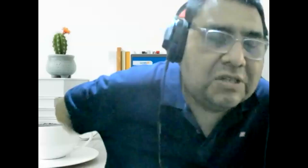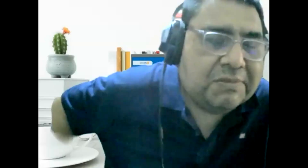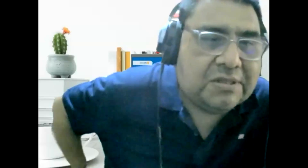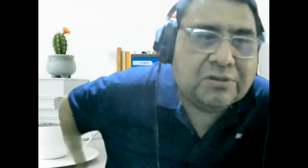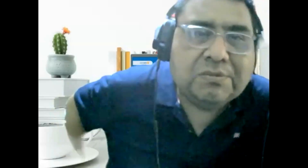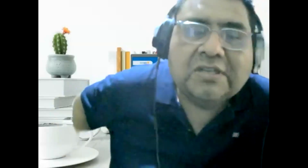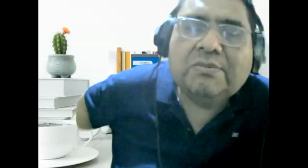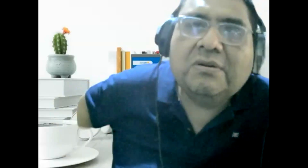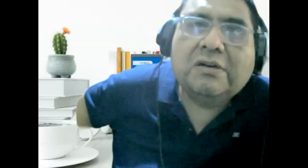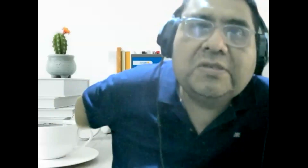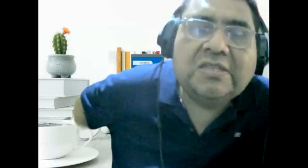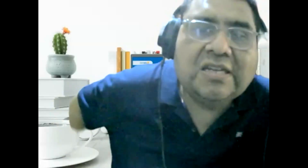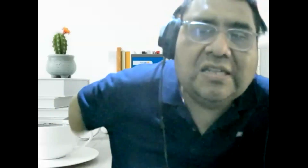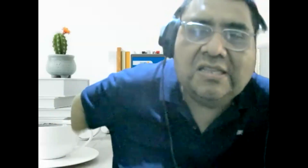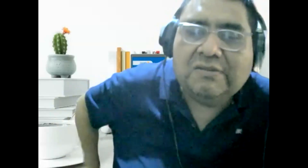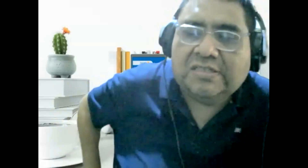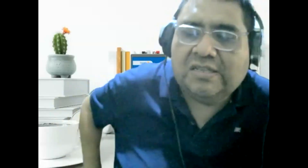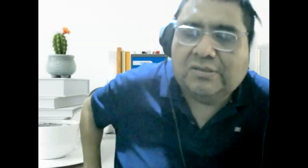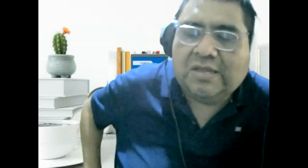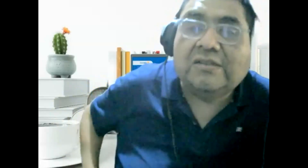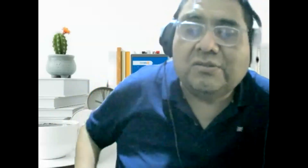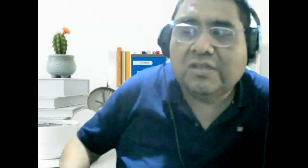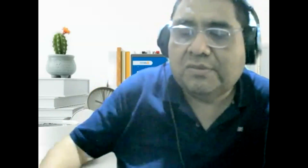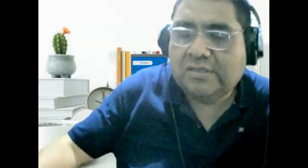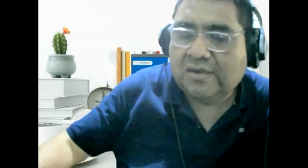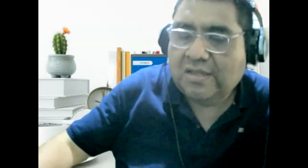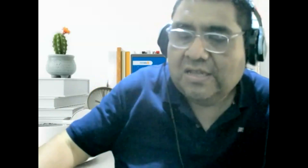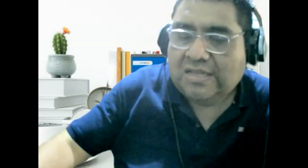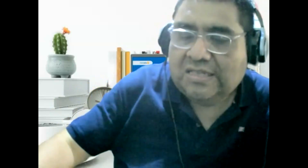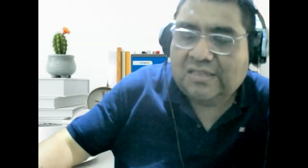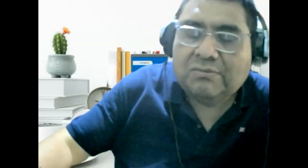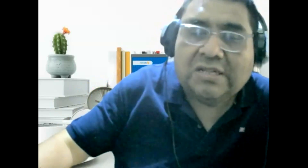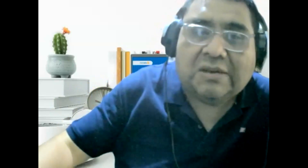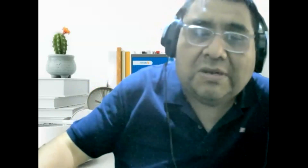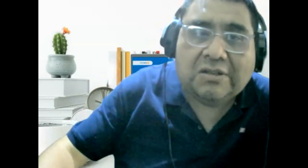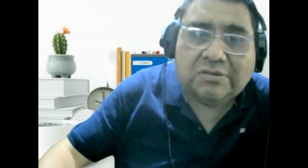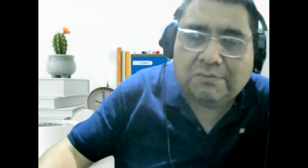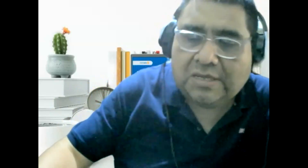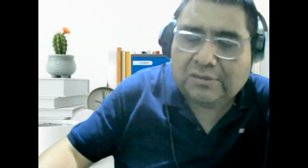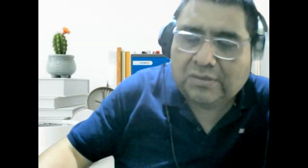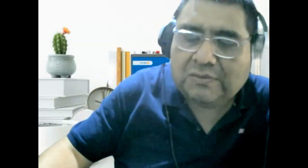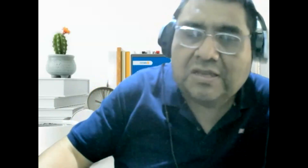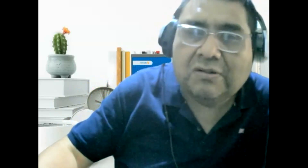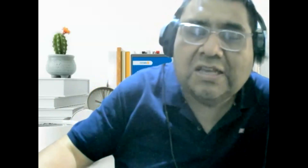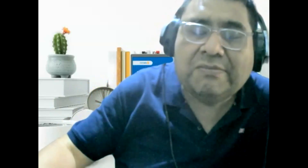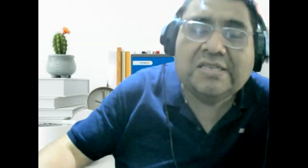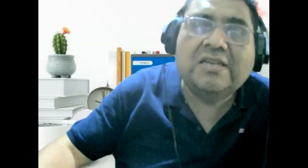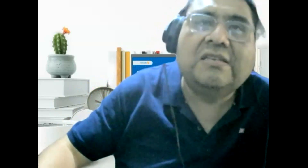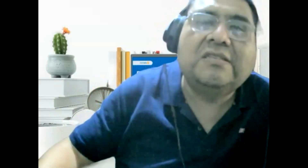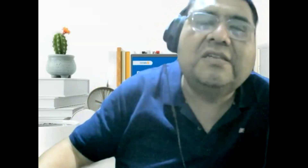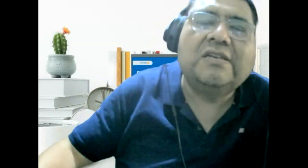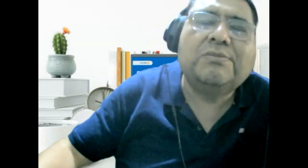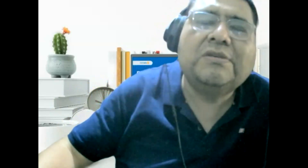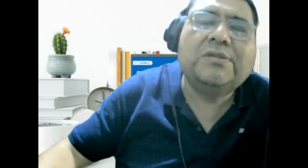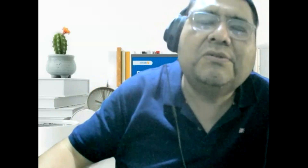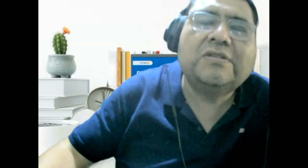A nosotros nos capacitó, por ejemplo, la Oficina General de Defensa Nacional. Nosotros sabemos hacer desde un entablillado simple hasta un entablillado que ya